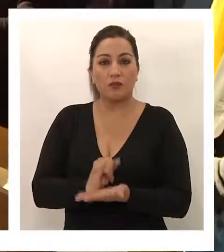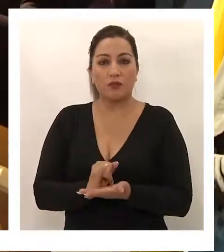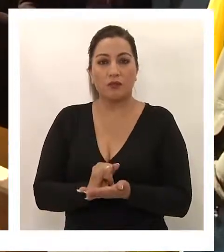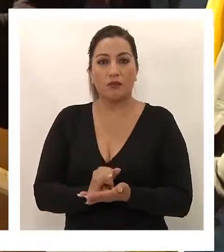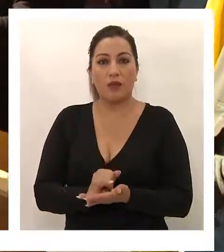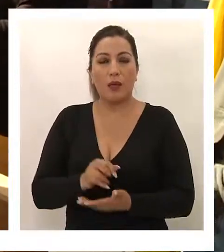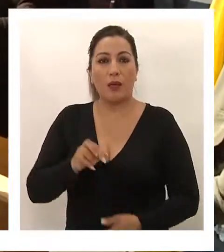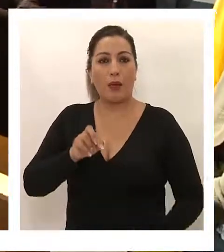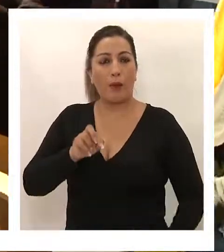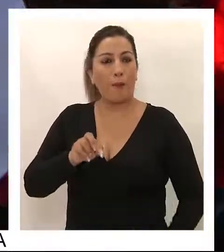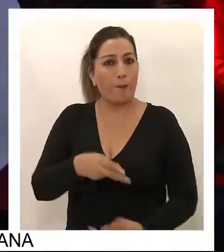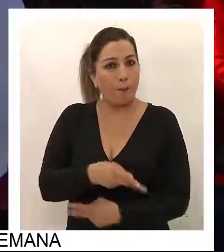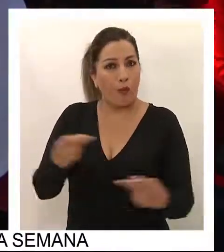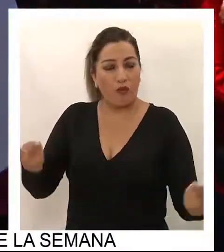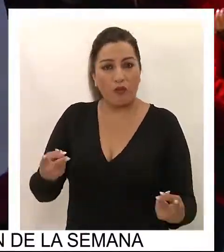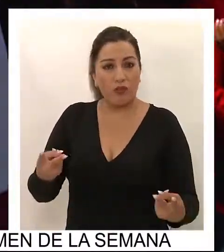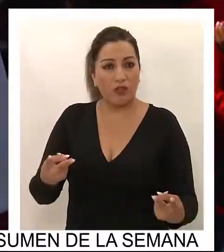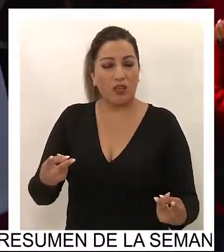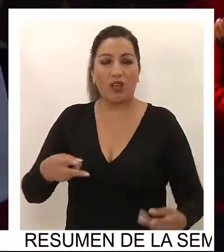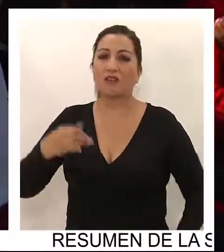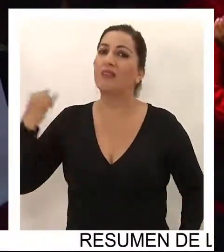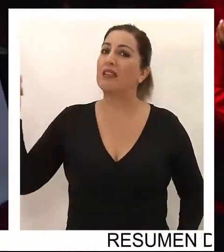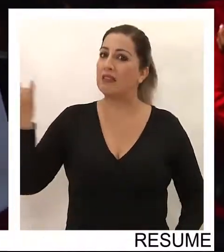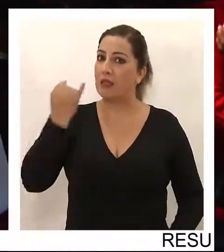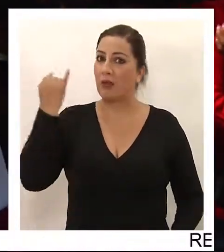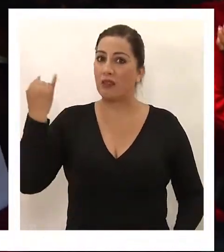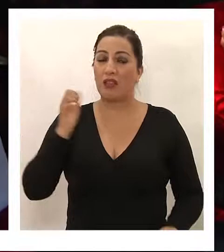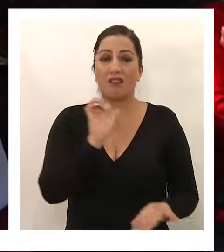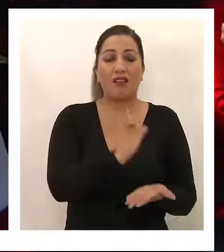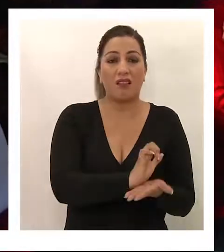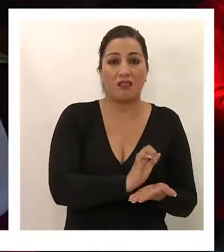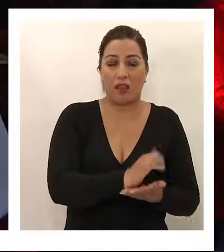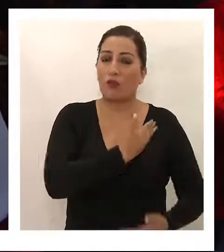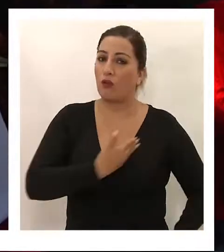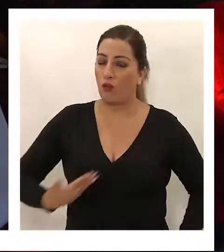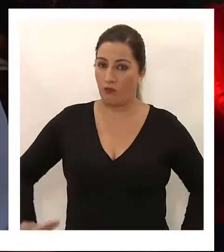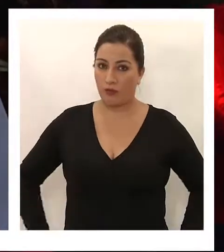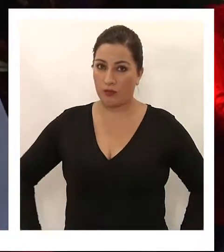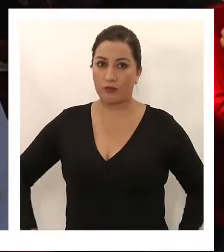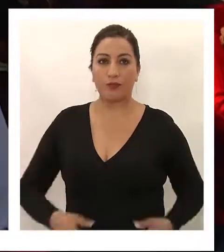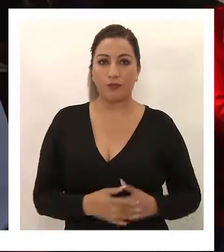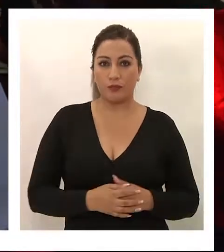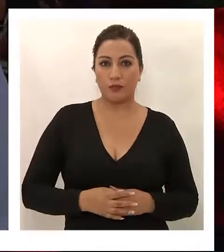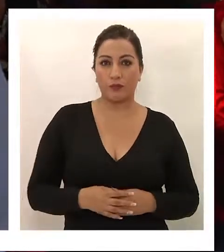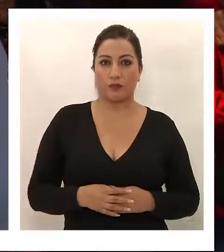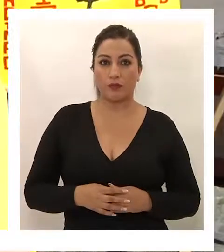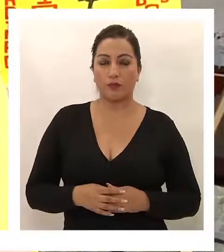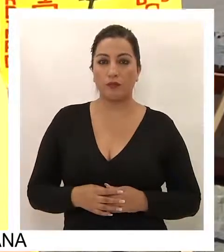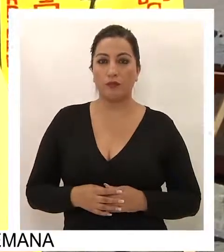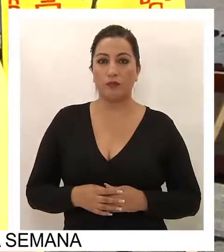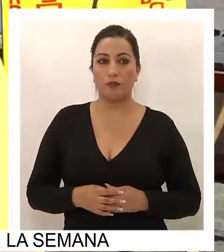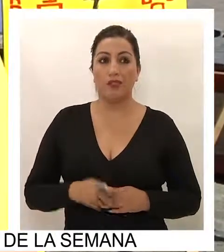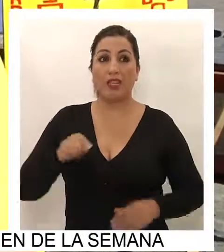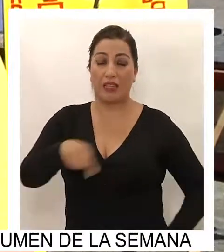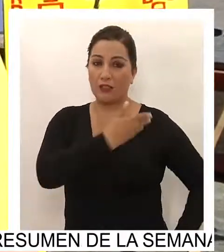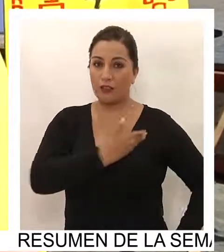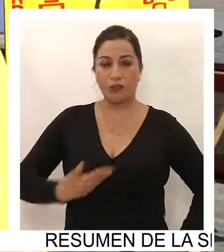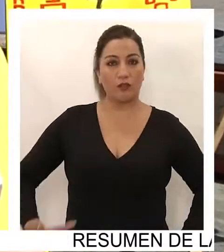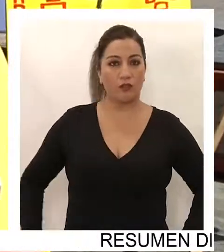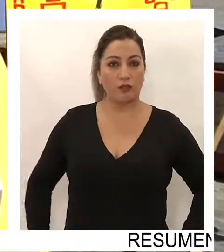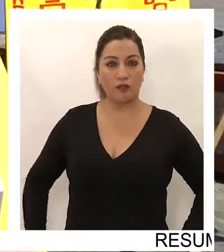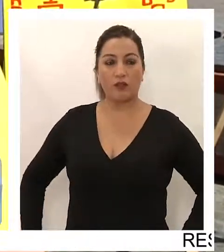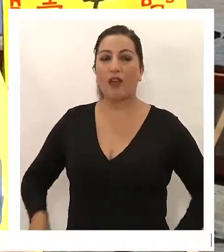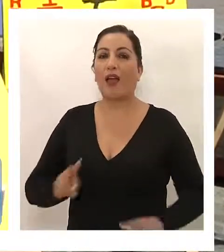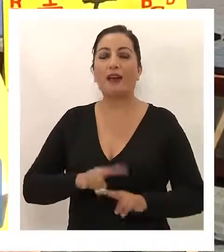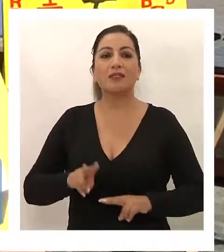previsión pública completamente autónoma del Estado y de los gobiernos de turno. Este gobierno quiere, digamos,